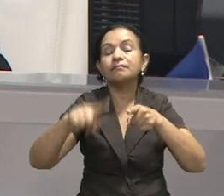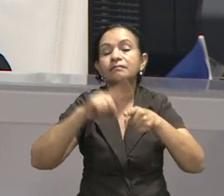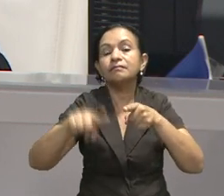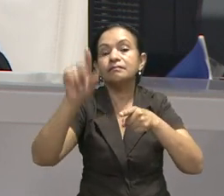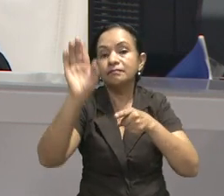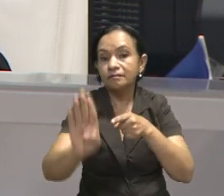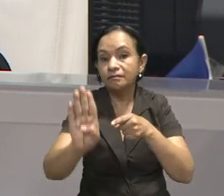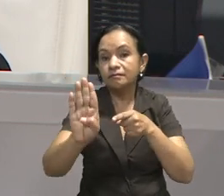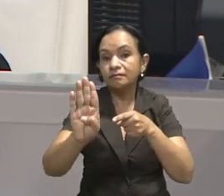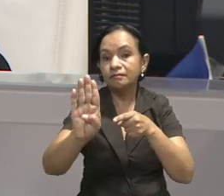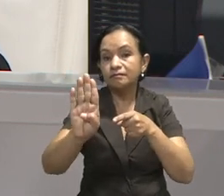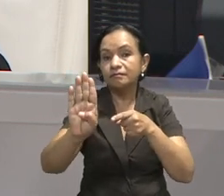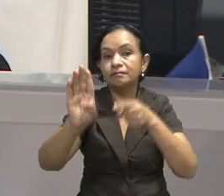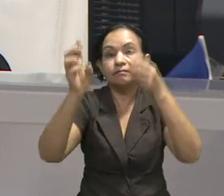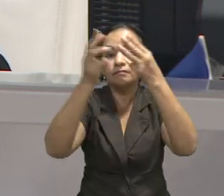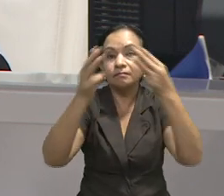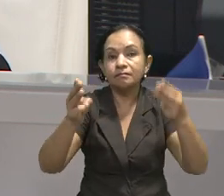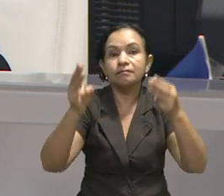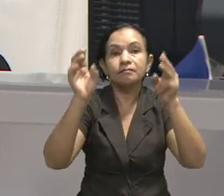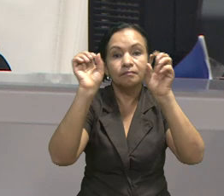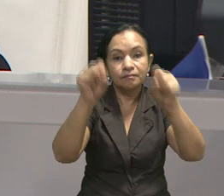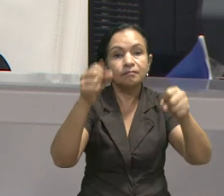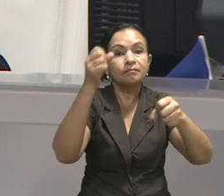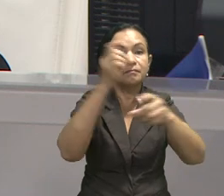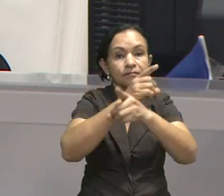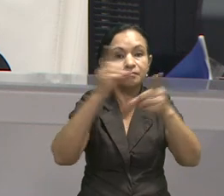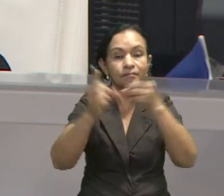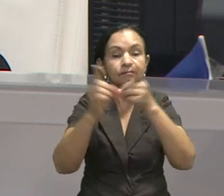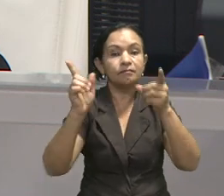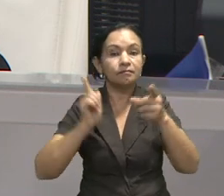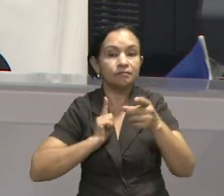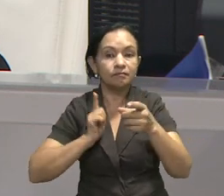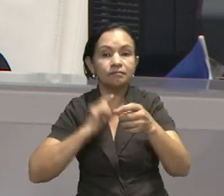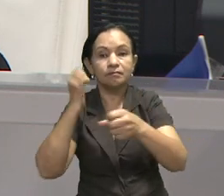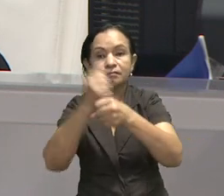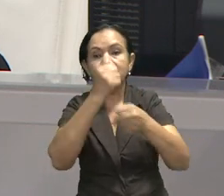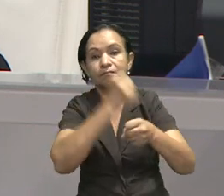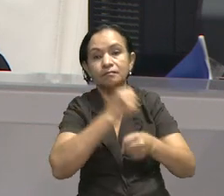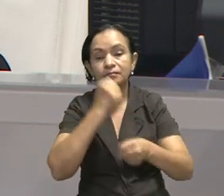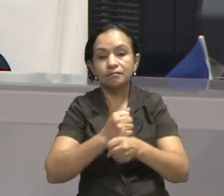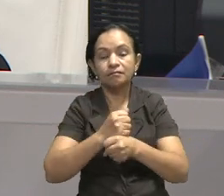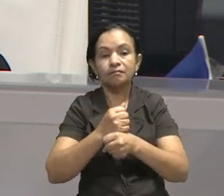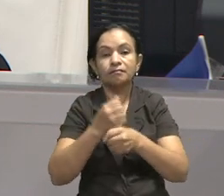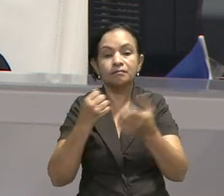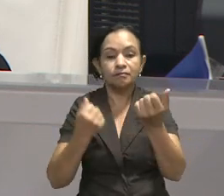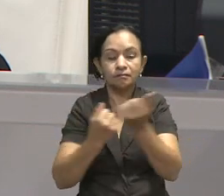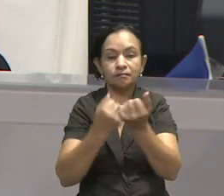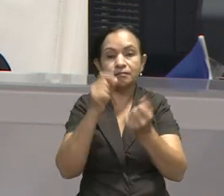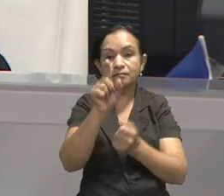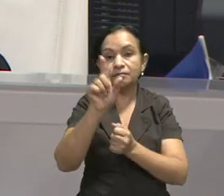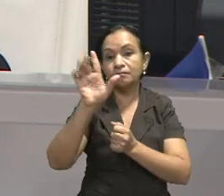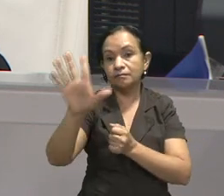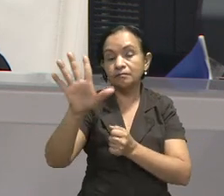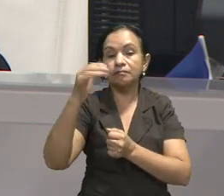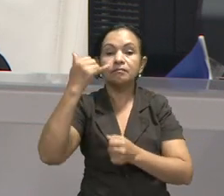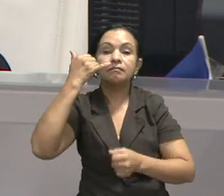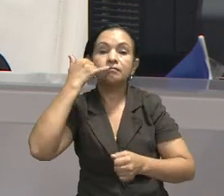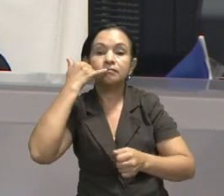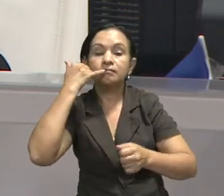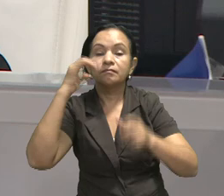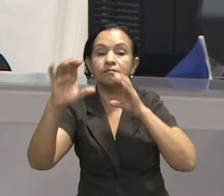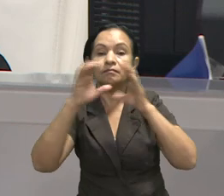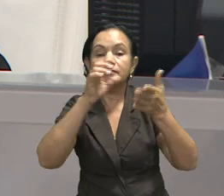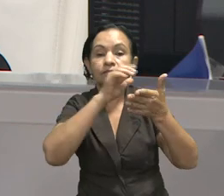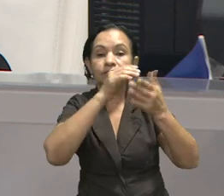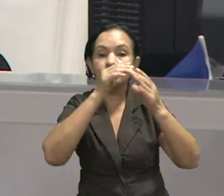B. Los bienes que quiera o importe cuando se destinen al cumplimiento de sus funciones, de sus atribuciones. Artículo 15. Telcor, mediante acto administrativo,